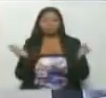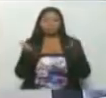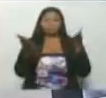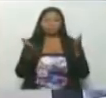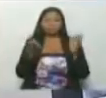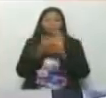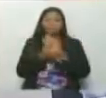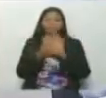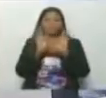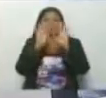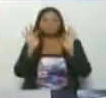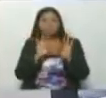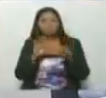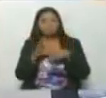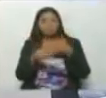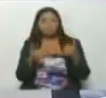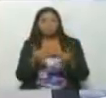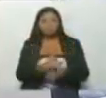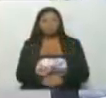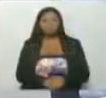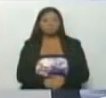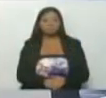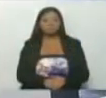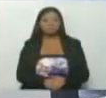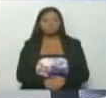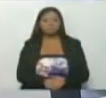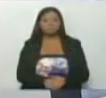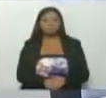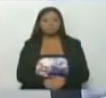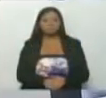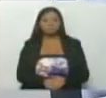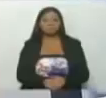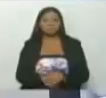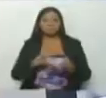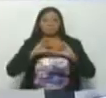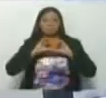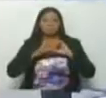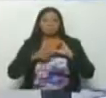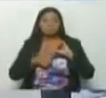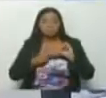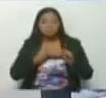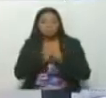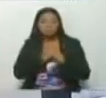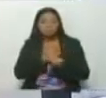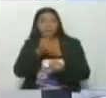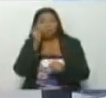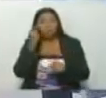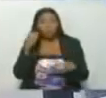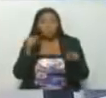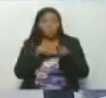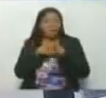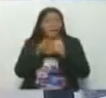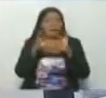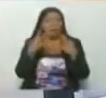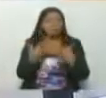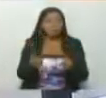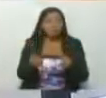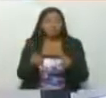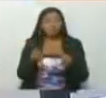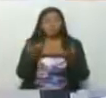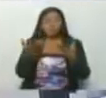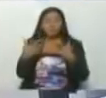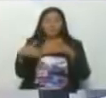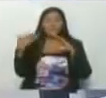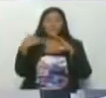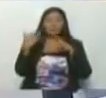manera deliberada y desarmada esa situación y los trabajadores no entienden ustedes rellenar buenos mensajes pero la